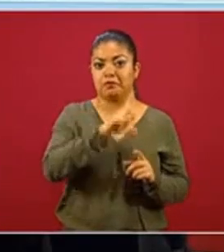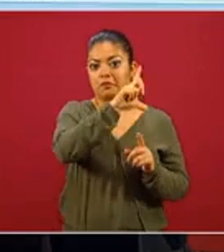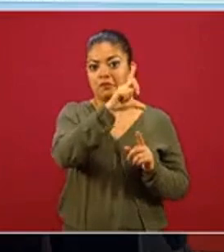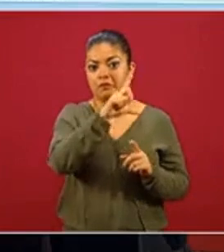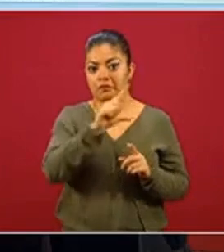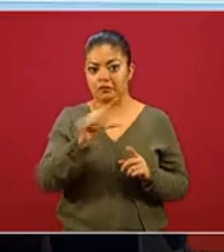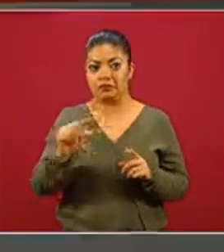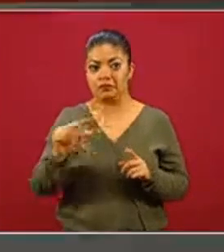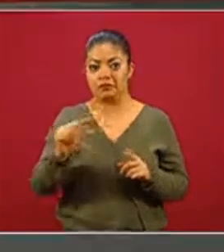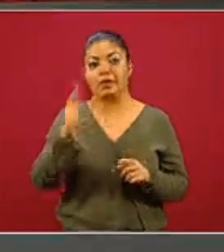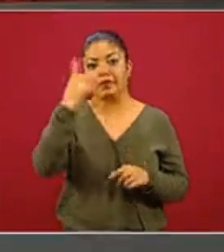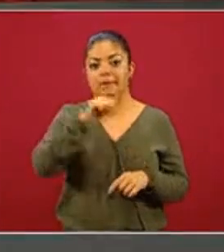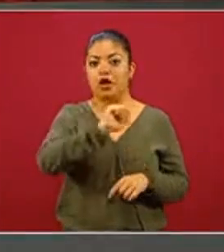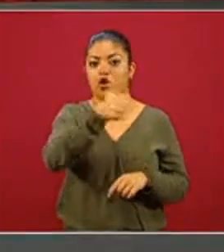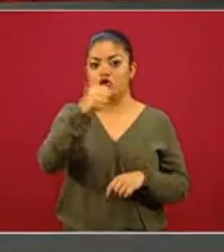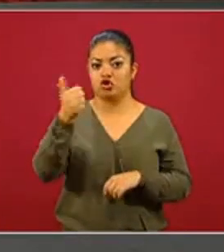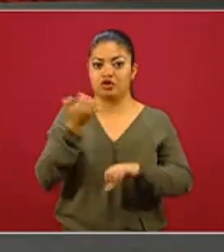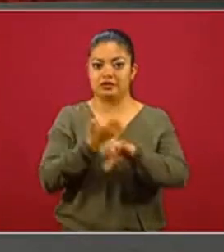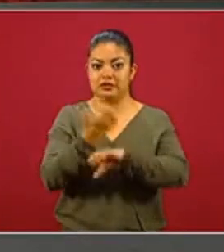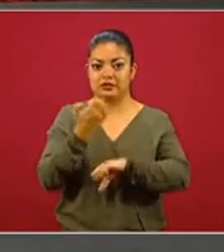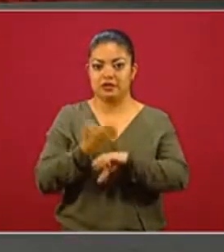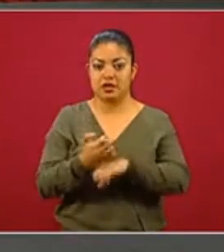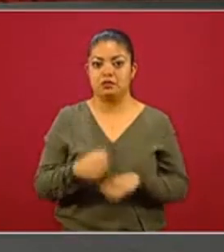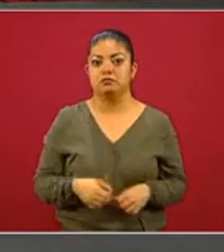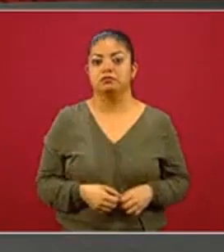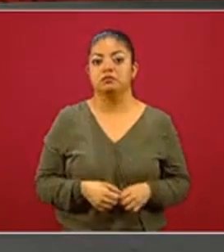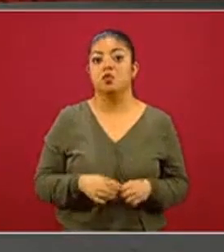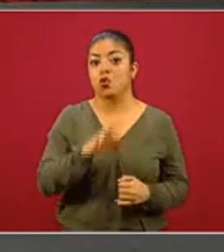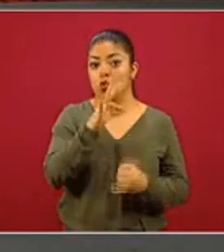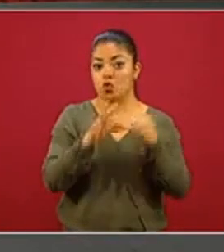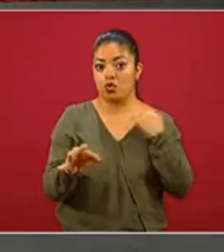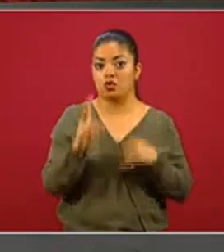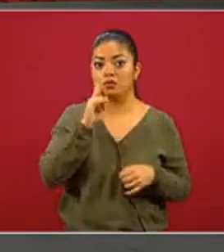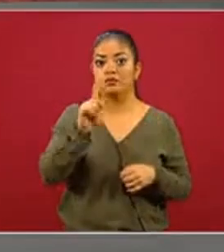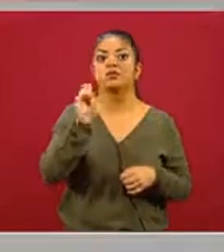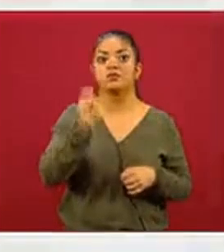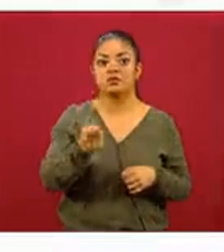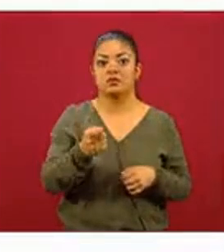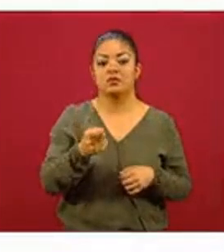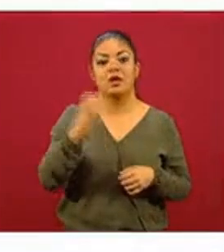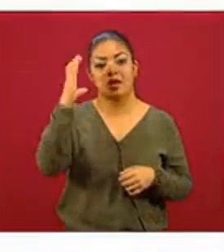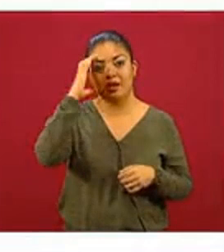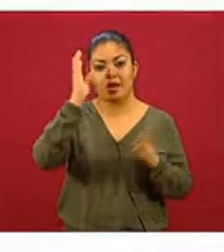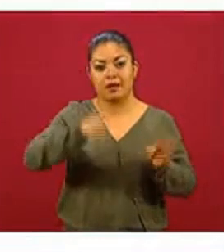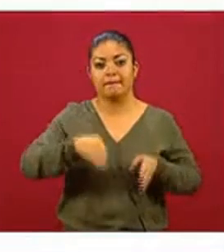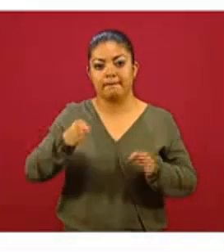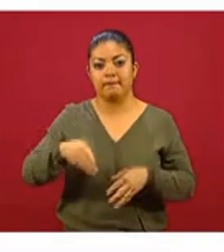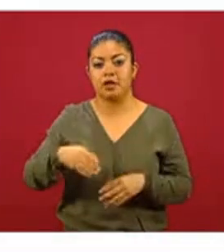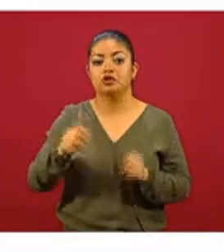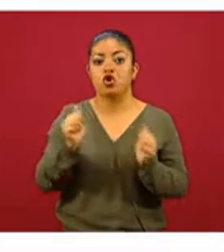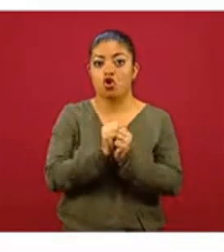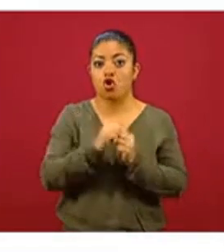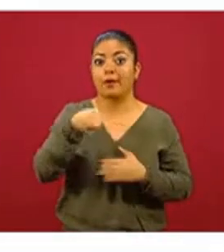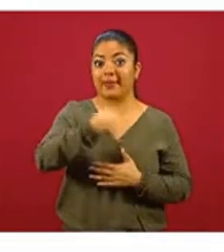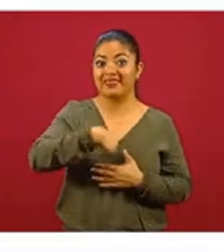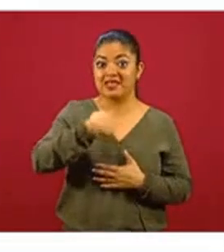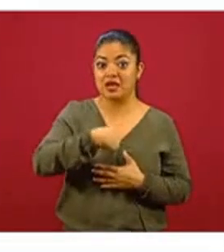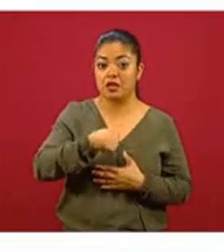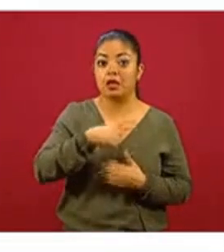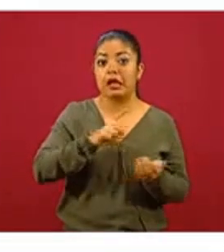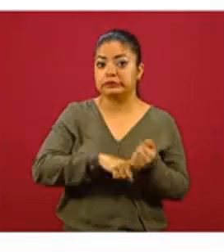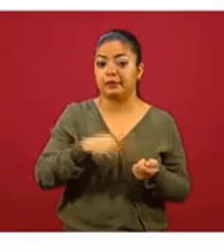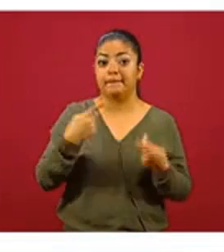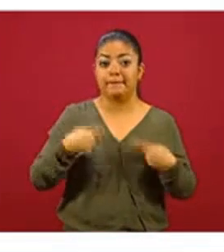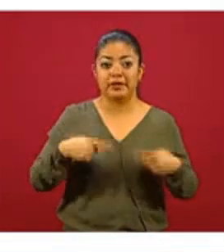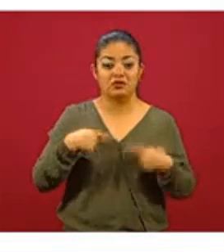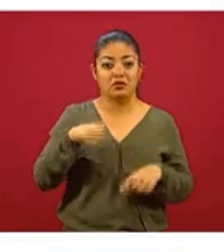las demás entidades federativas. Terminamos viendo la gráfica de camas con ventilador, es decir, para personas que están